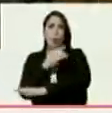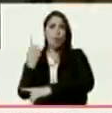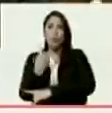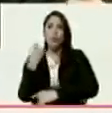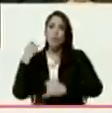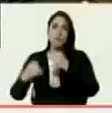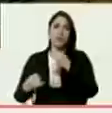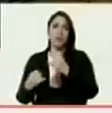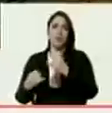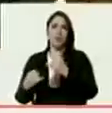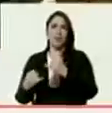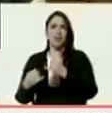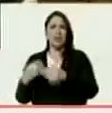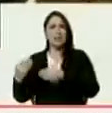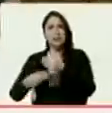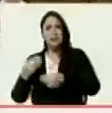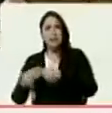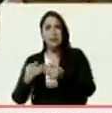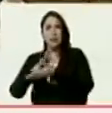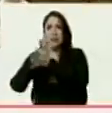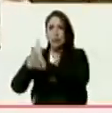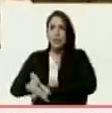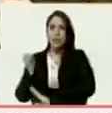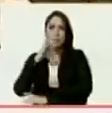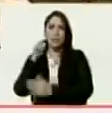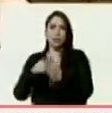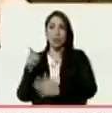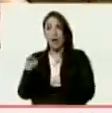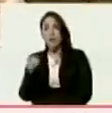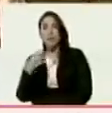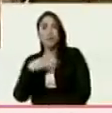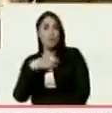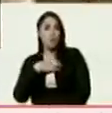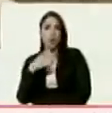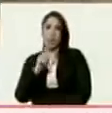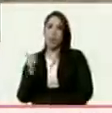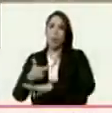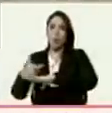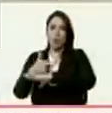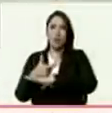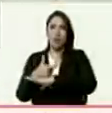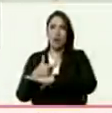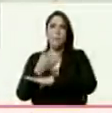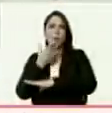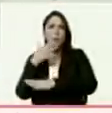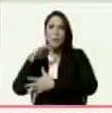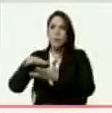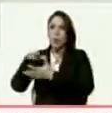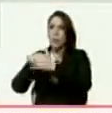fue destruir la Asamblea Nacional, porque ellos no pueden gobernar sino en el caos.